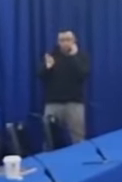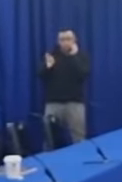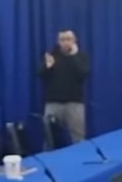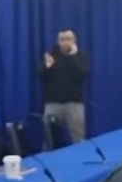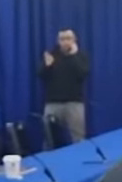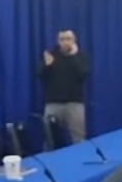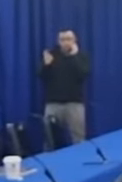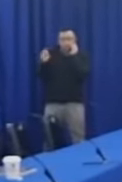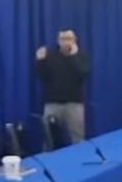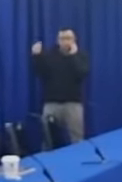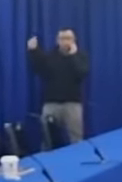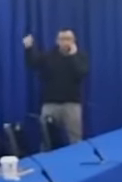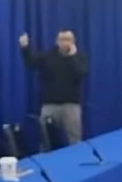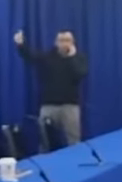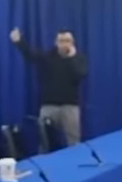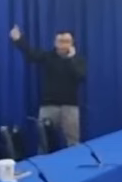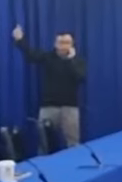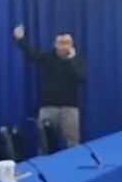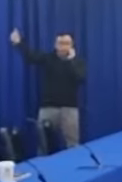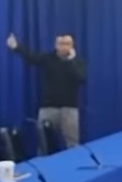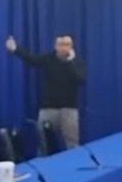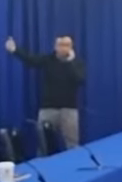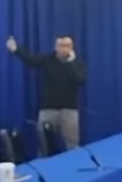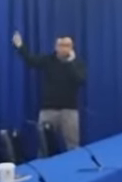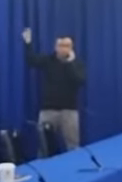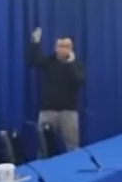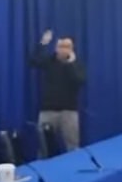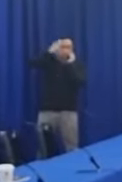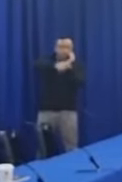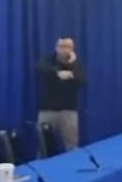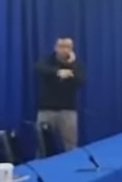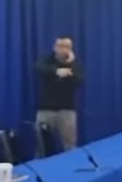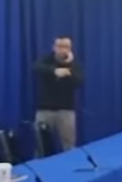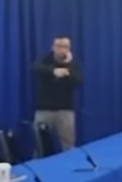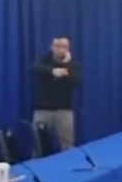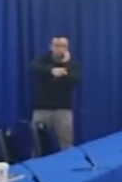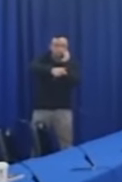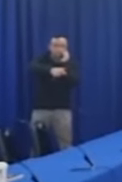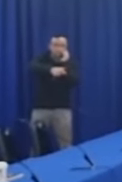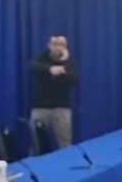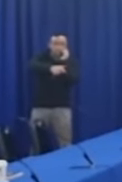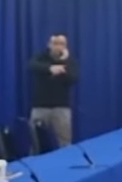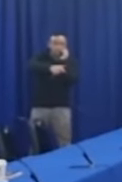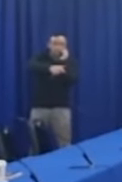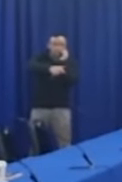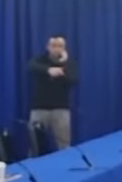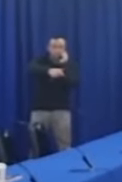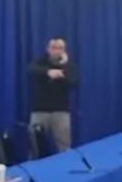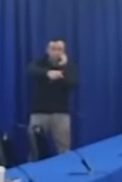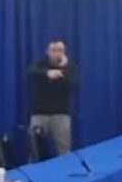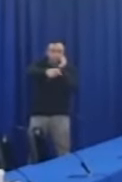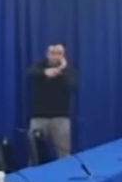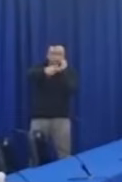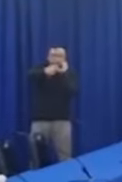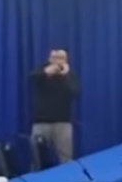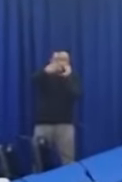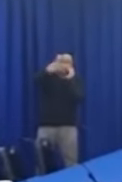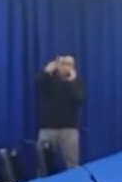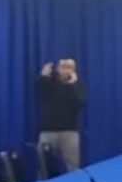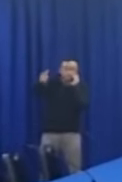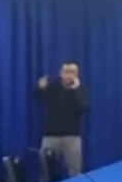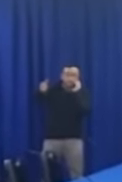y que bueno, ese socavón cada vez se va haciendo más grande. Pero sin duda alguna nos vamos a poner a trabajar allí, ya estamos viendo la